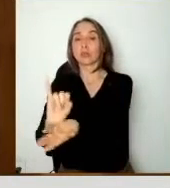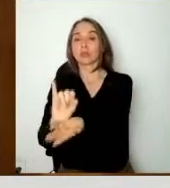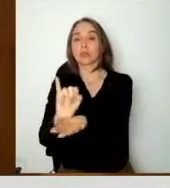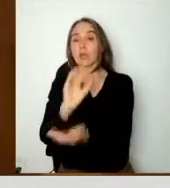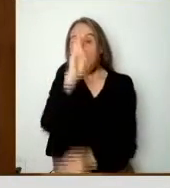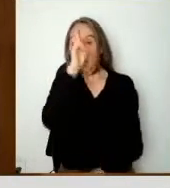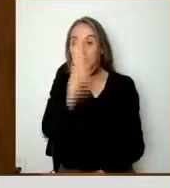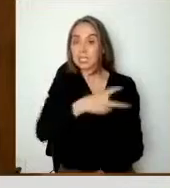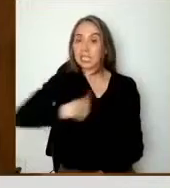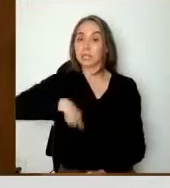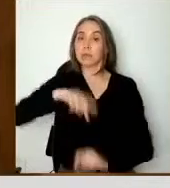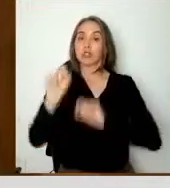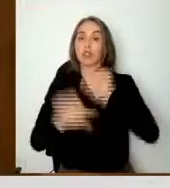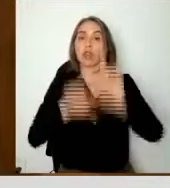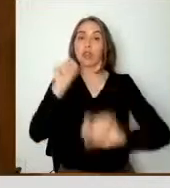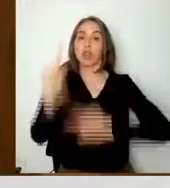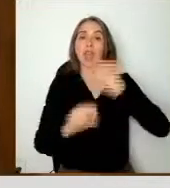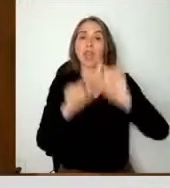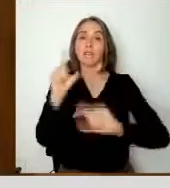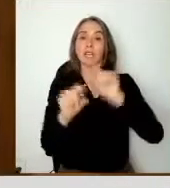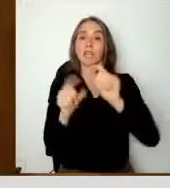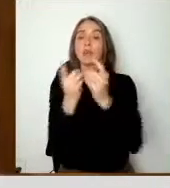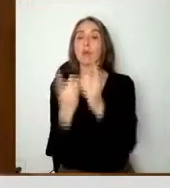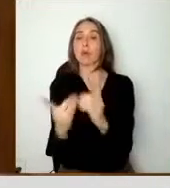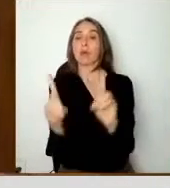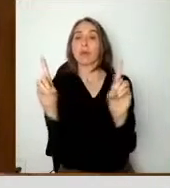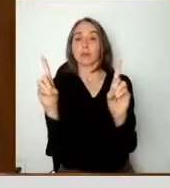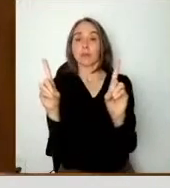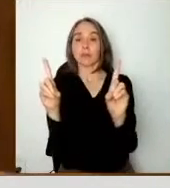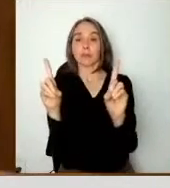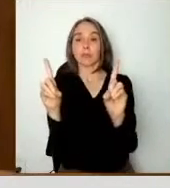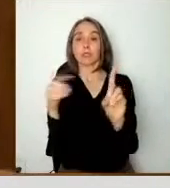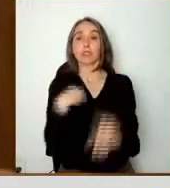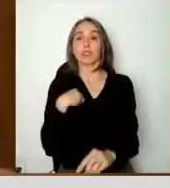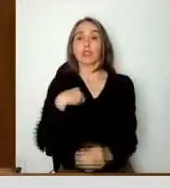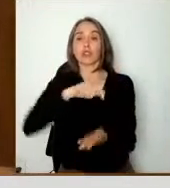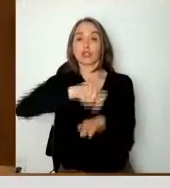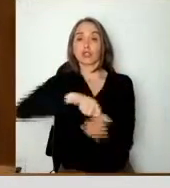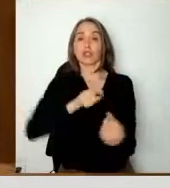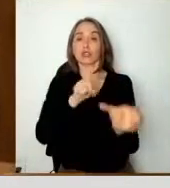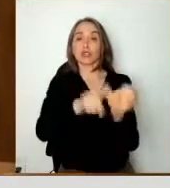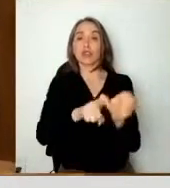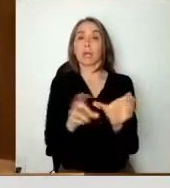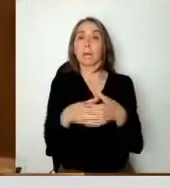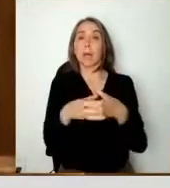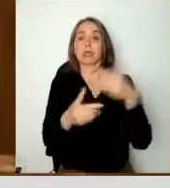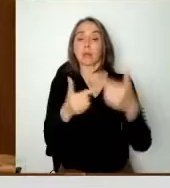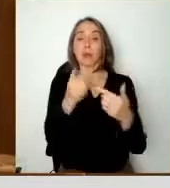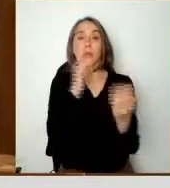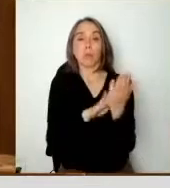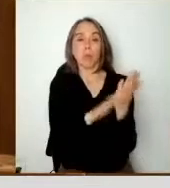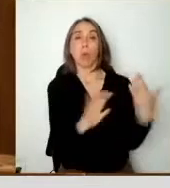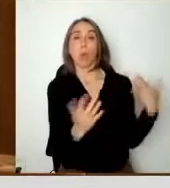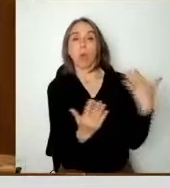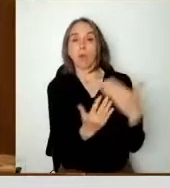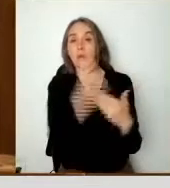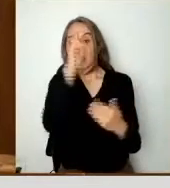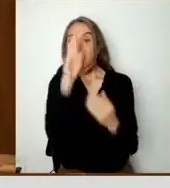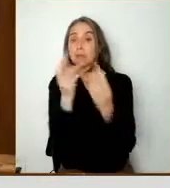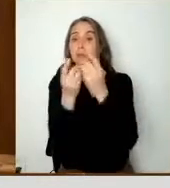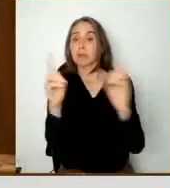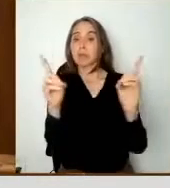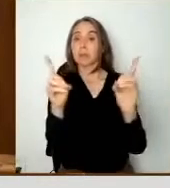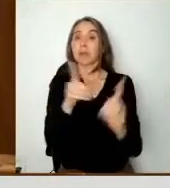defensa irrestricta con la democracia. Soy militante de un partido que ha dado pruebas de ello, estando sus